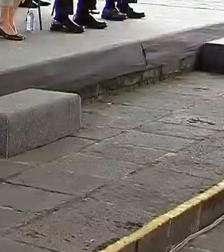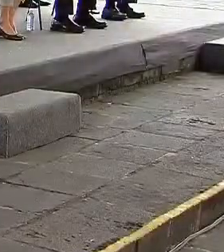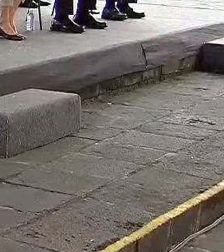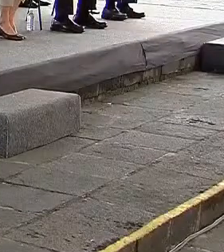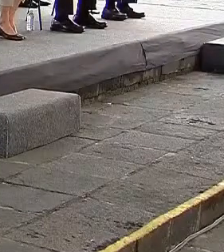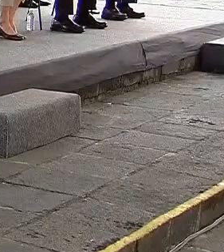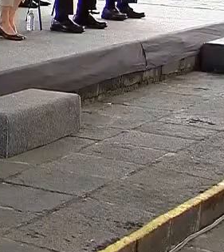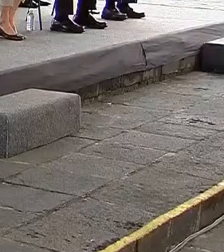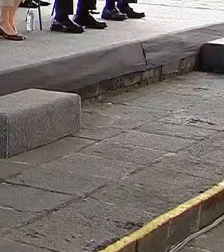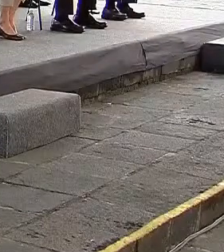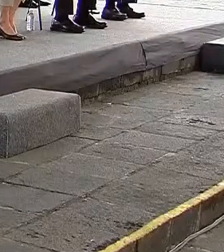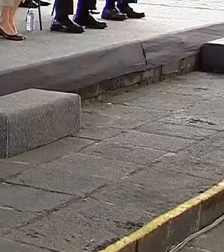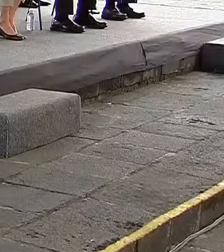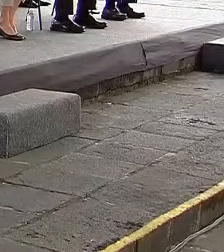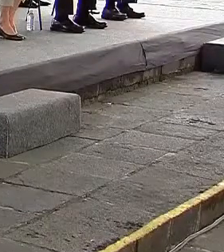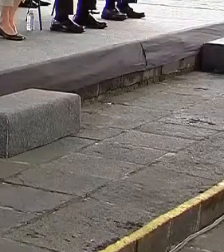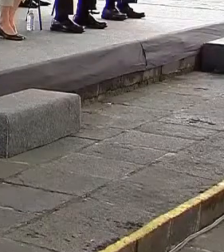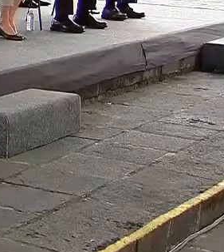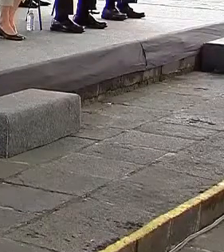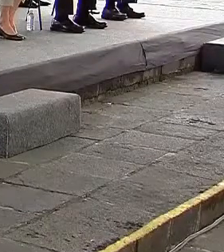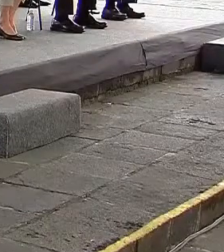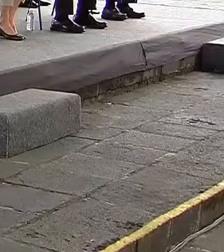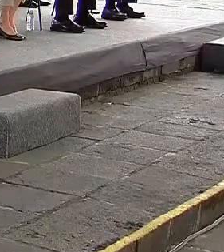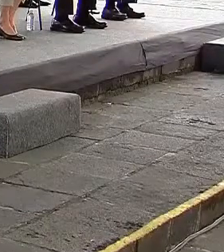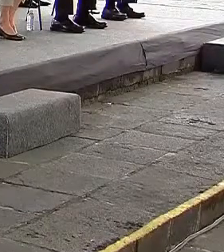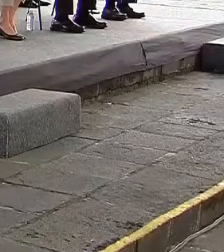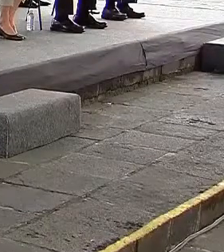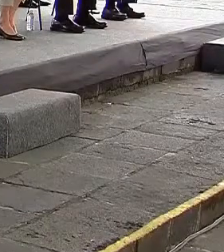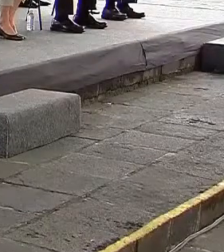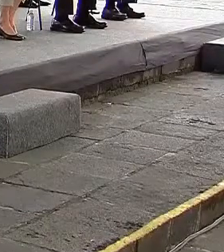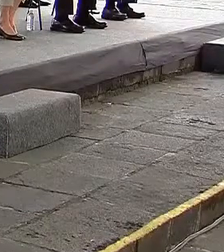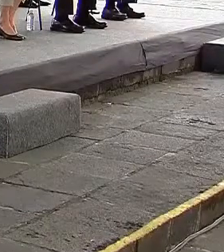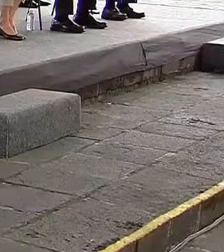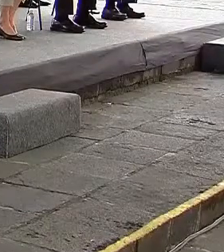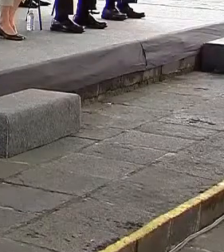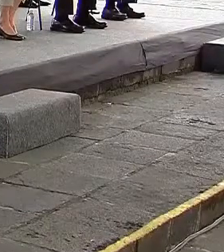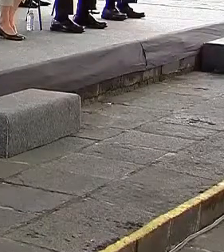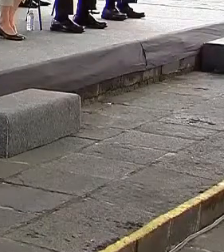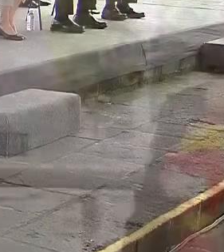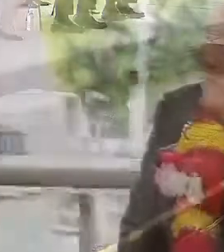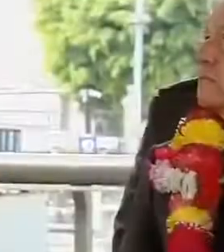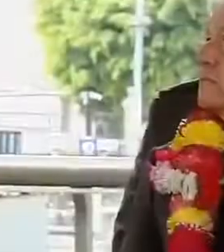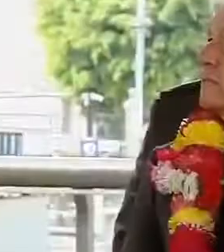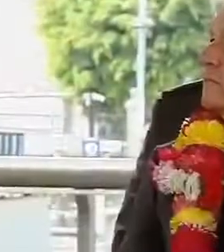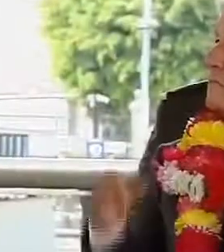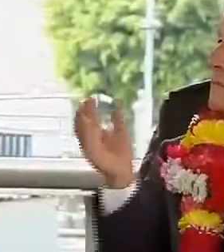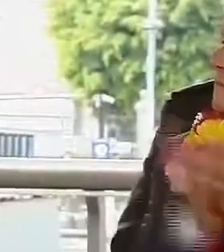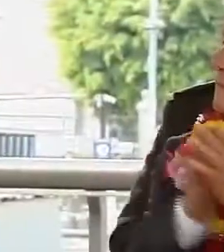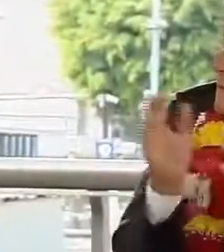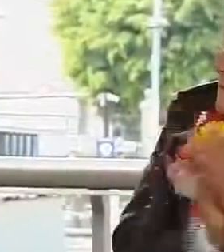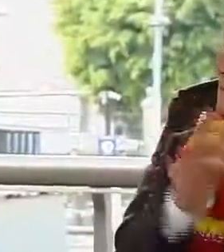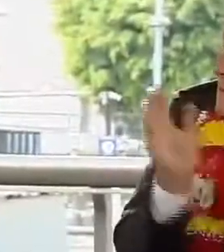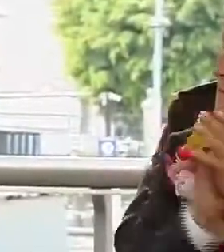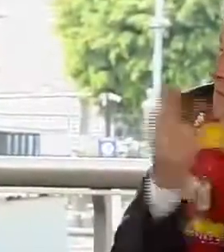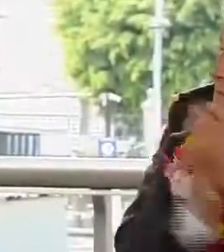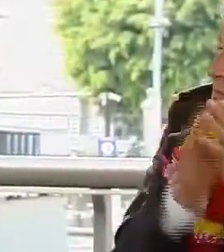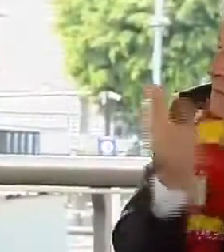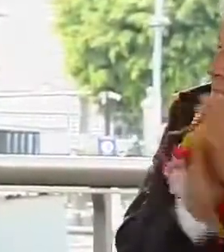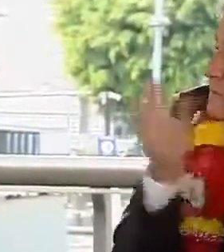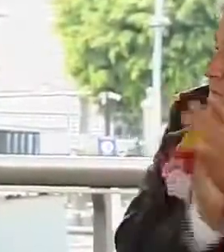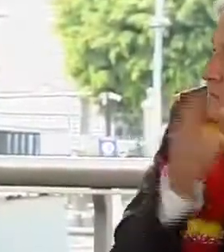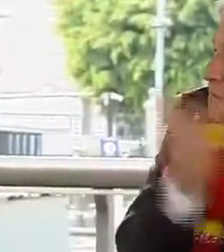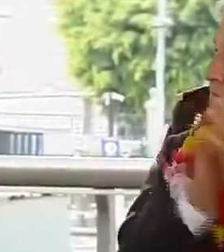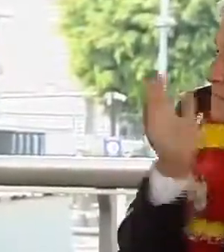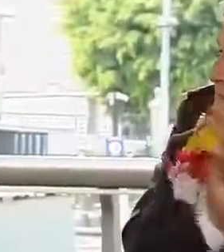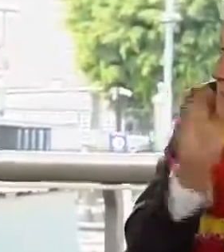Lo acompañan la señora Dilma Rousseff, expresidenta de la República Federativa de Brasil.